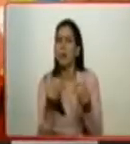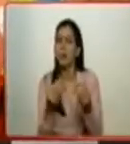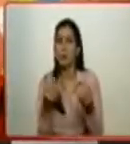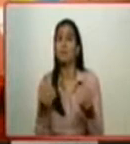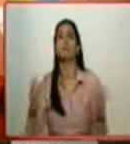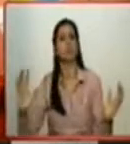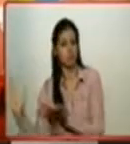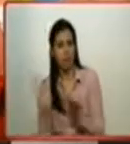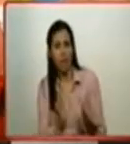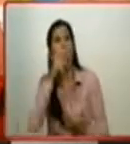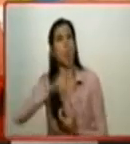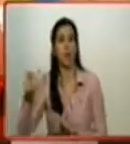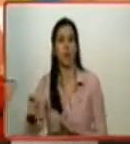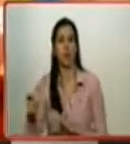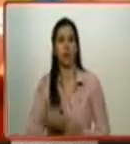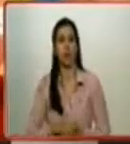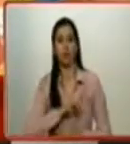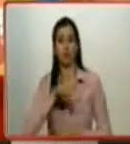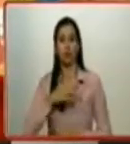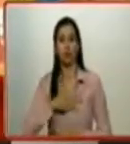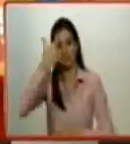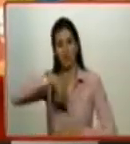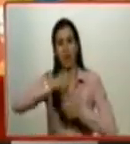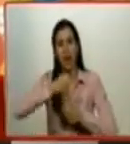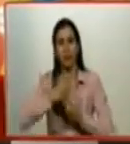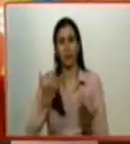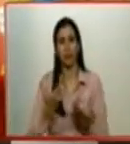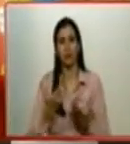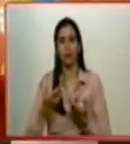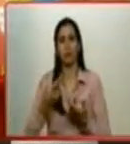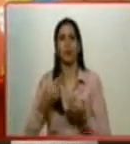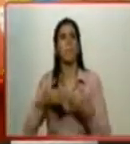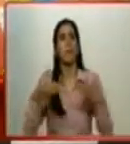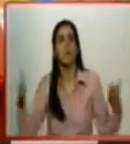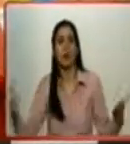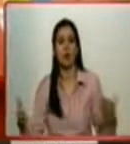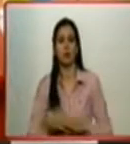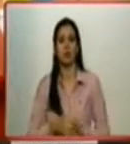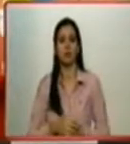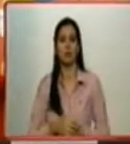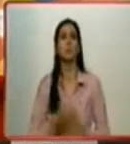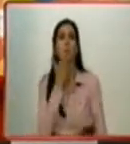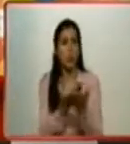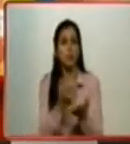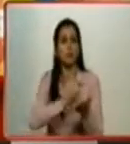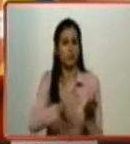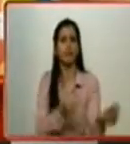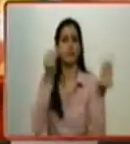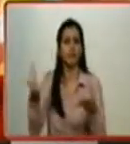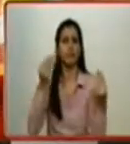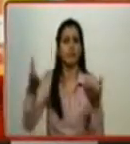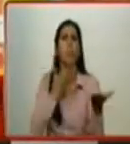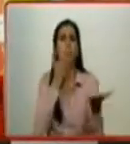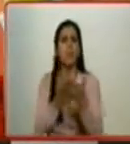el poder popular. Nosotros los trabajadores de la economía popular estamos haciendo nuestra propuesta y por supuesto los